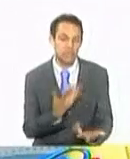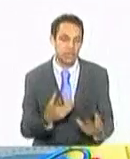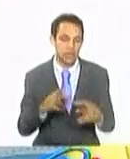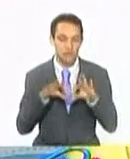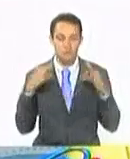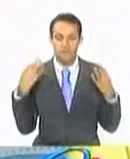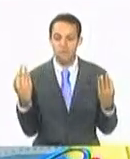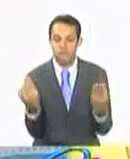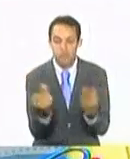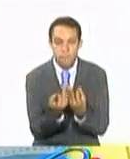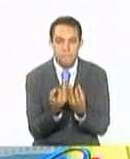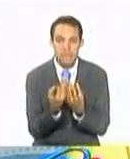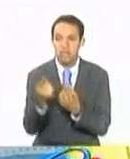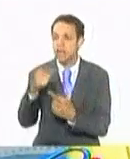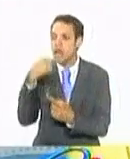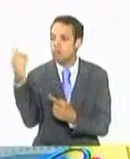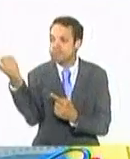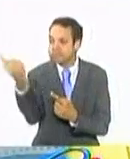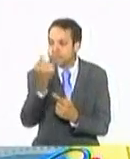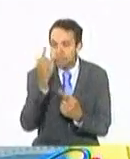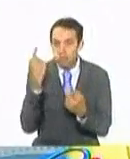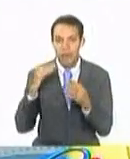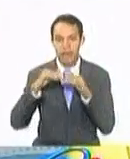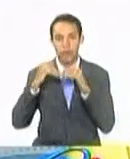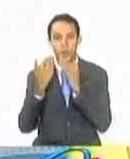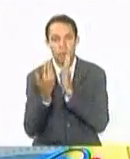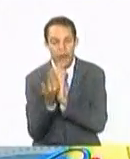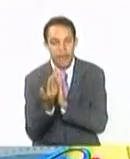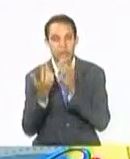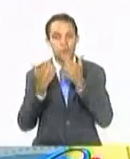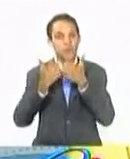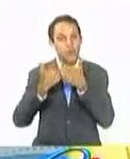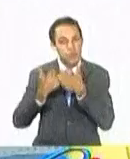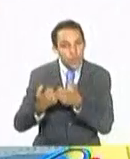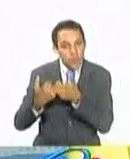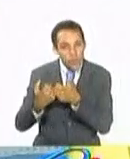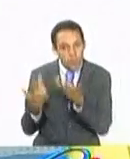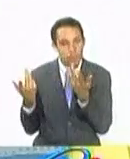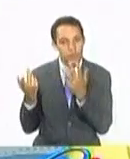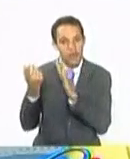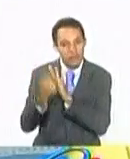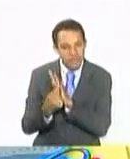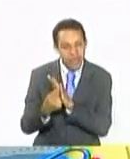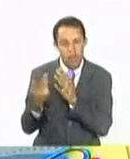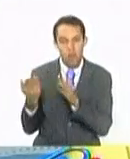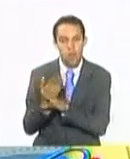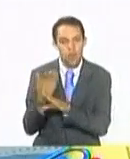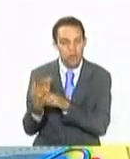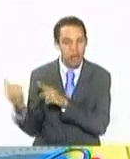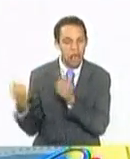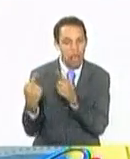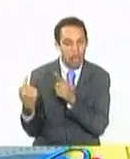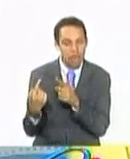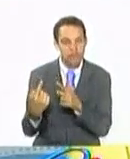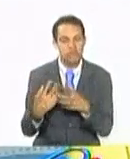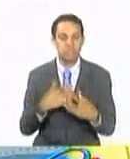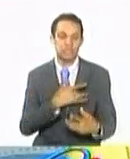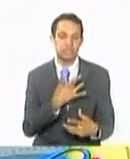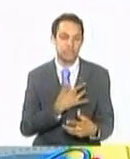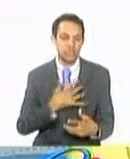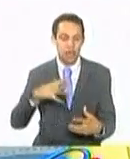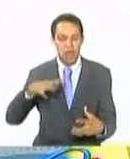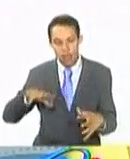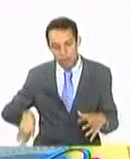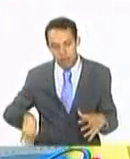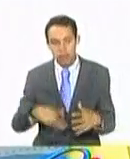familiares escolares de pareja que desencadenan este tipo de factor y es muy delicado porque